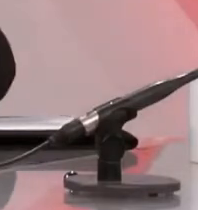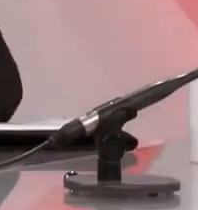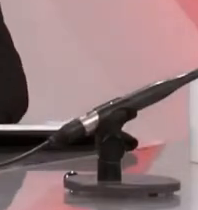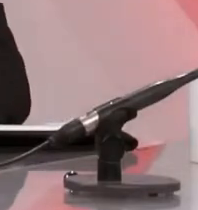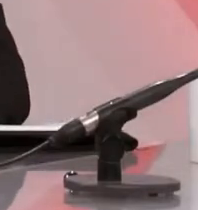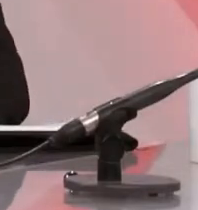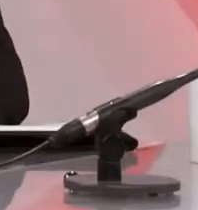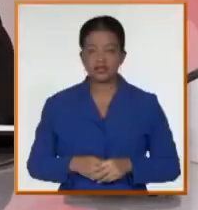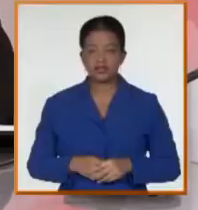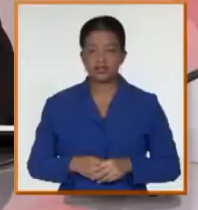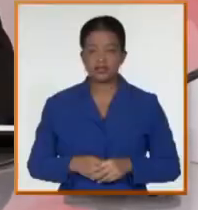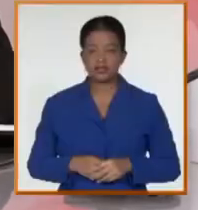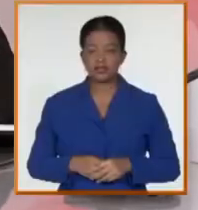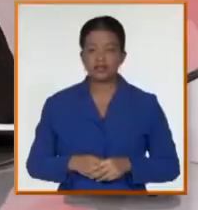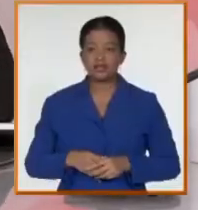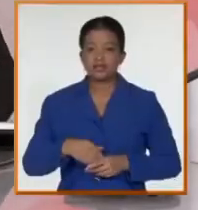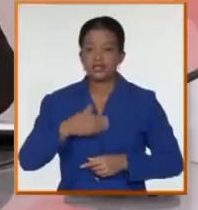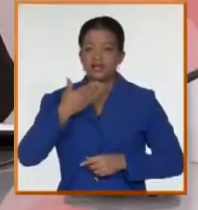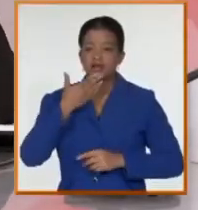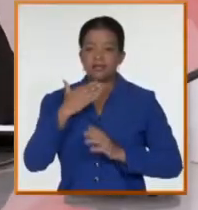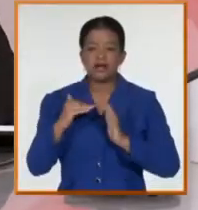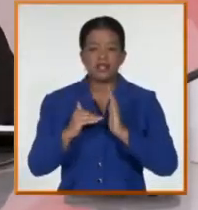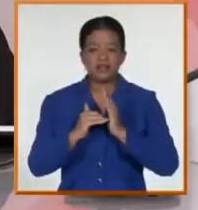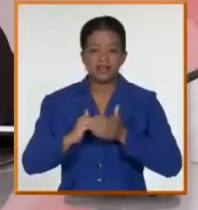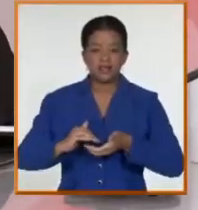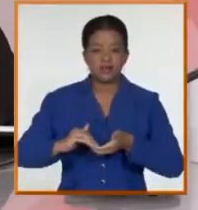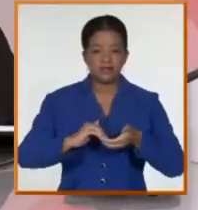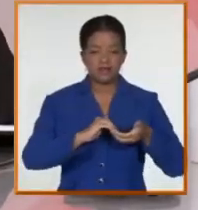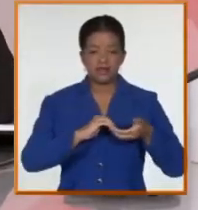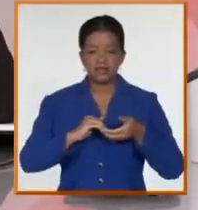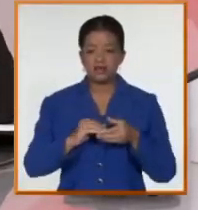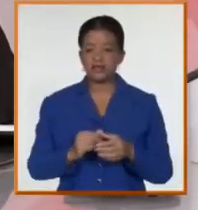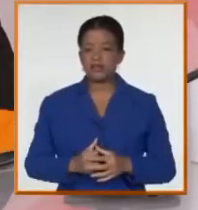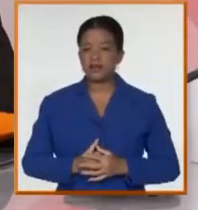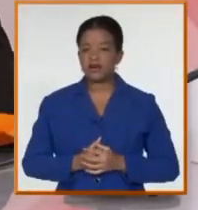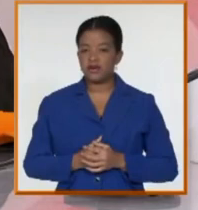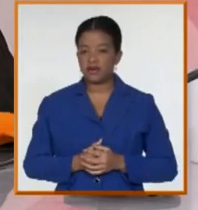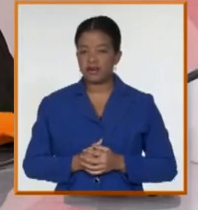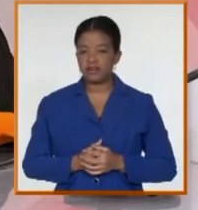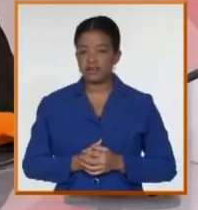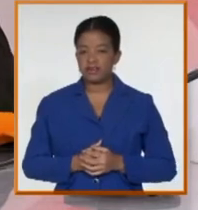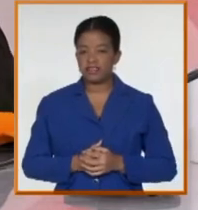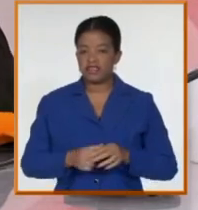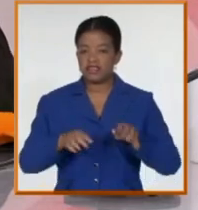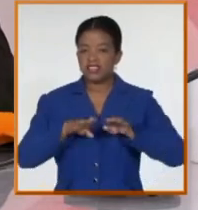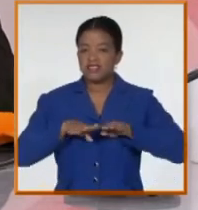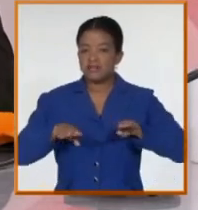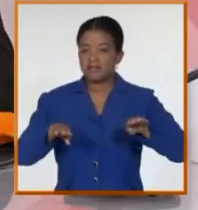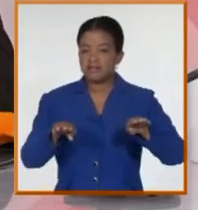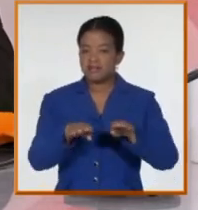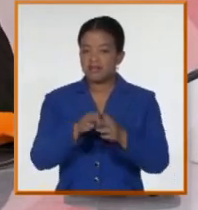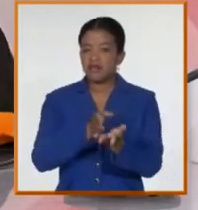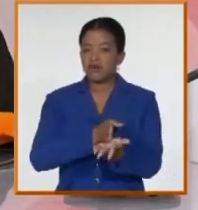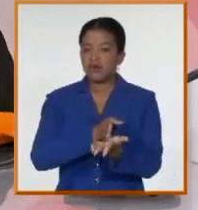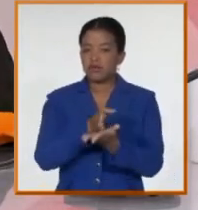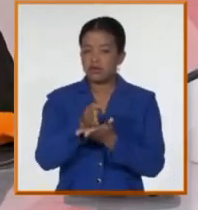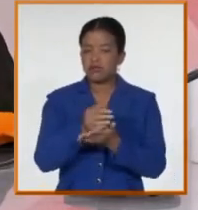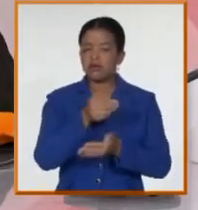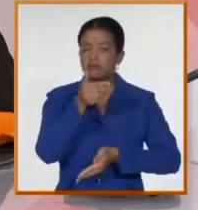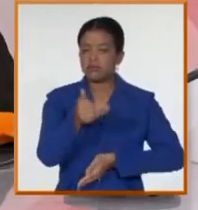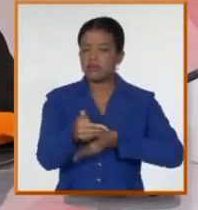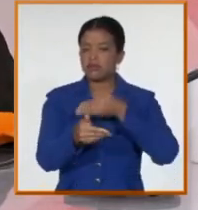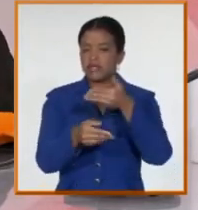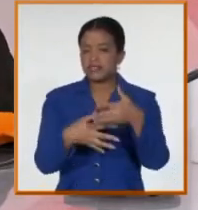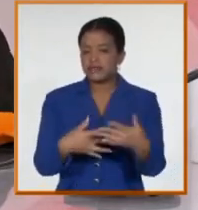Muy buenas tardes estimados televidentes y revidentes la mesa redonda continúa acercándose a los procesos de